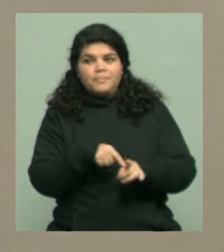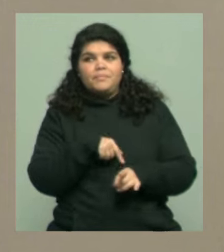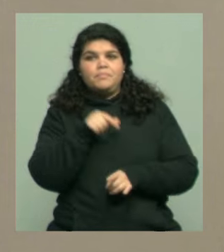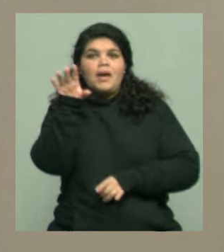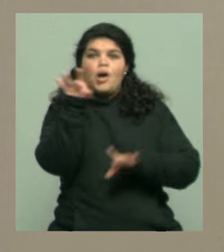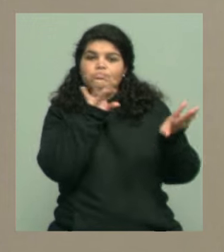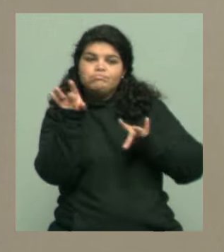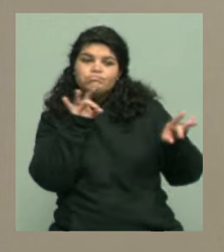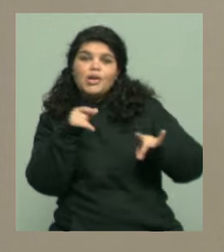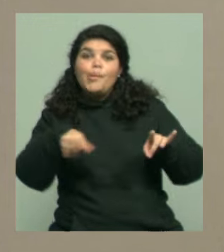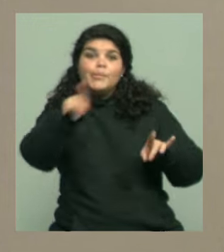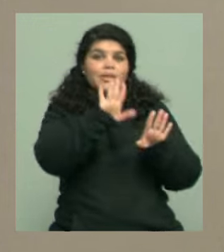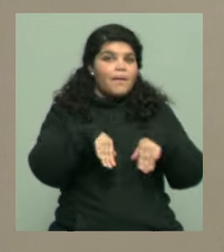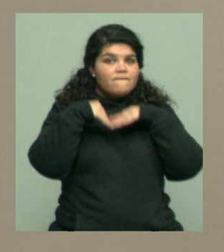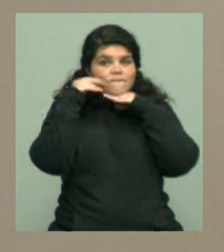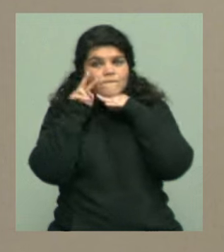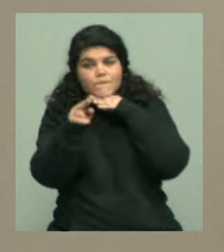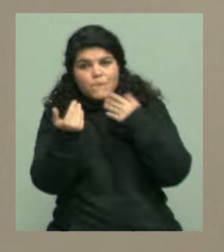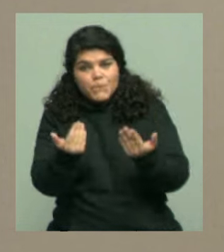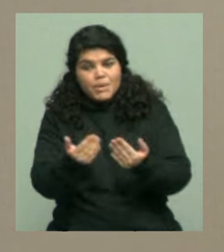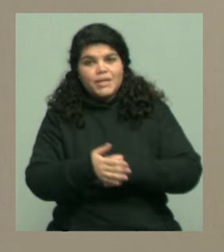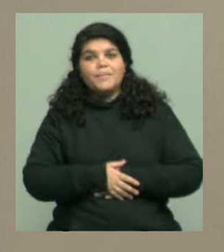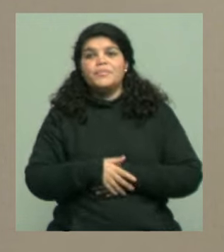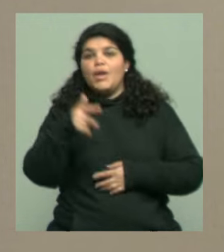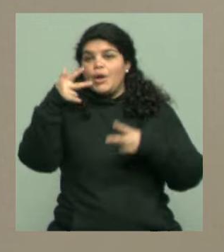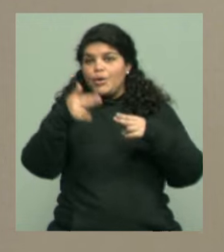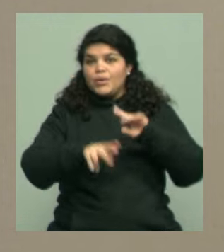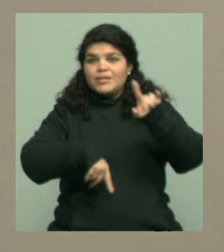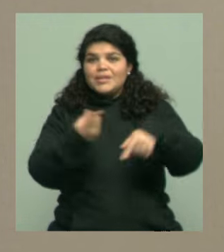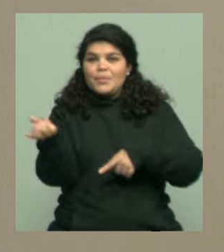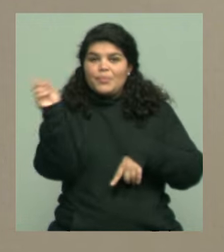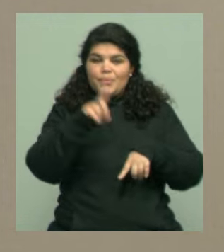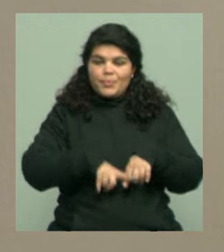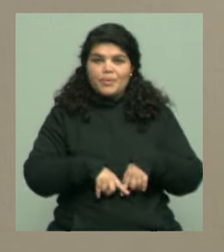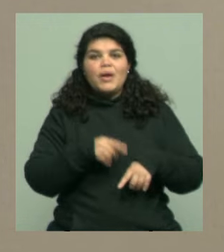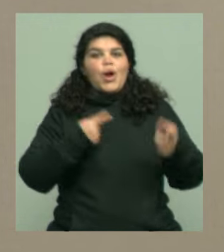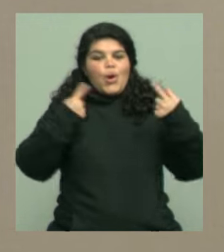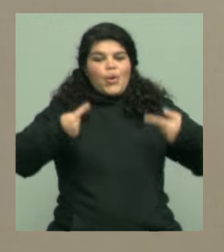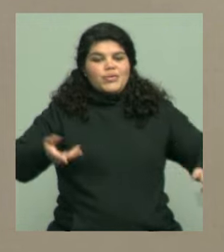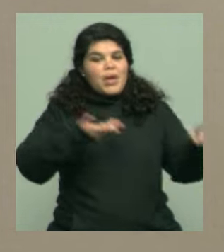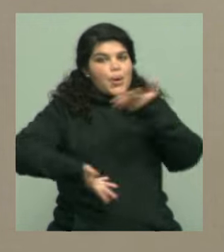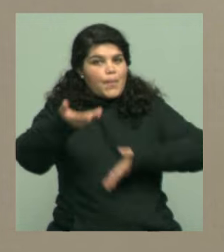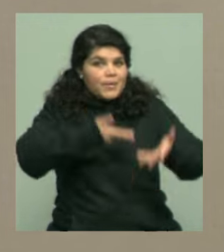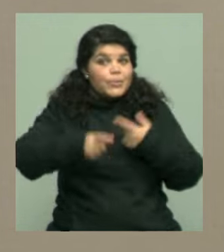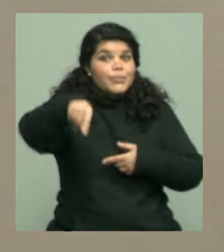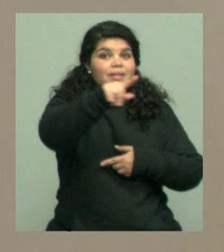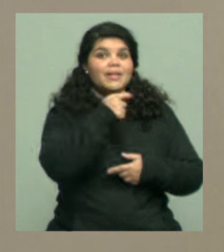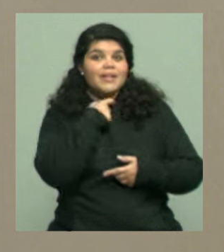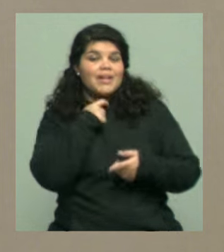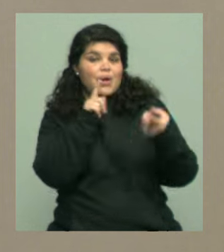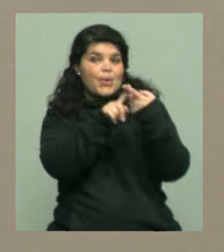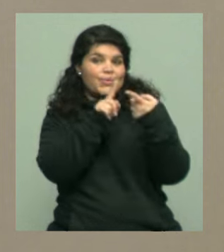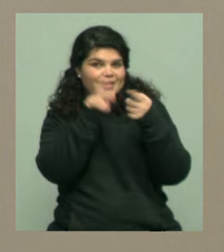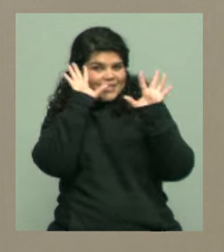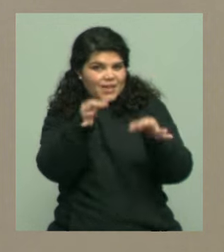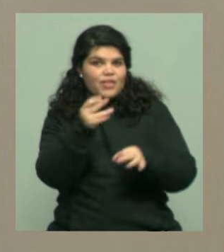¿no?, que tenemos aquí en la provincia de Mendoza. Nos vamos a la pausa. Ya regresamos. Tenemos más para compartir con ustedes. Y si quieren comunicarse con nosotros, ya lo